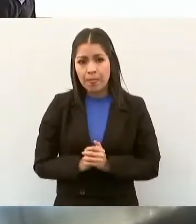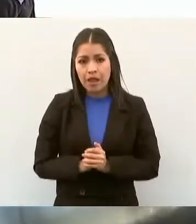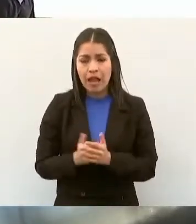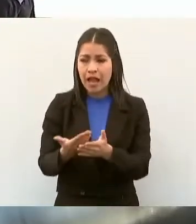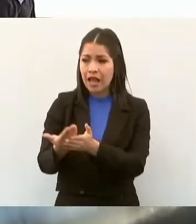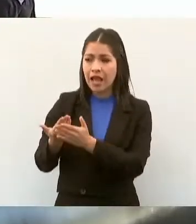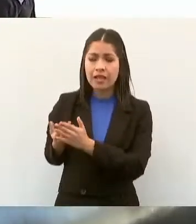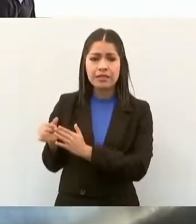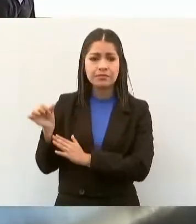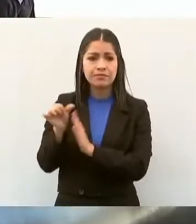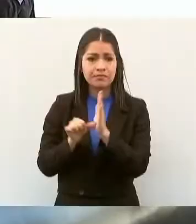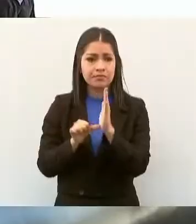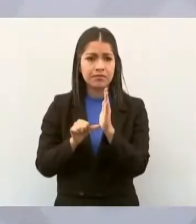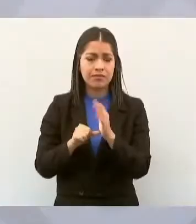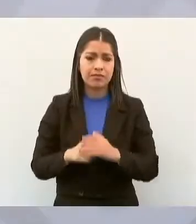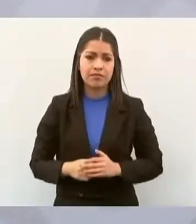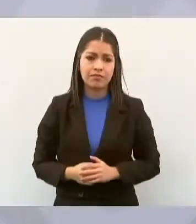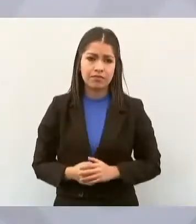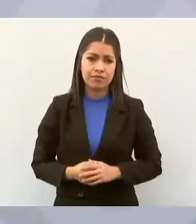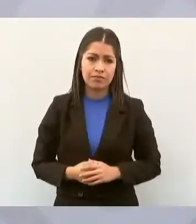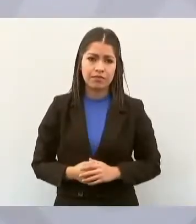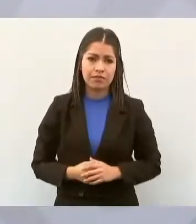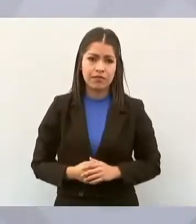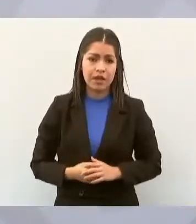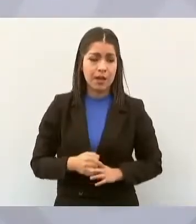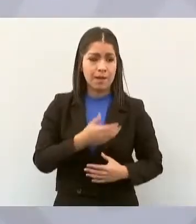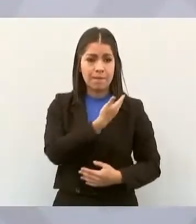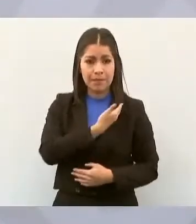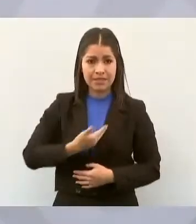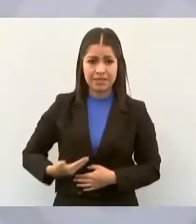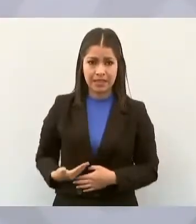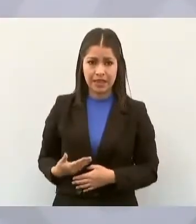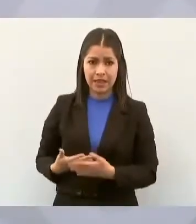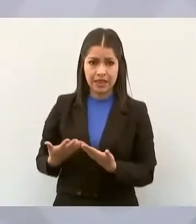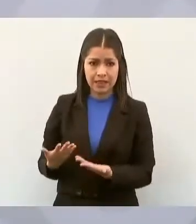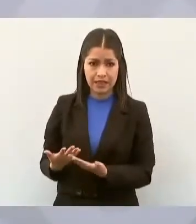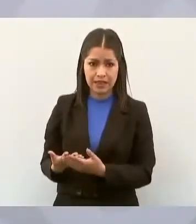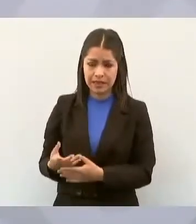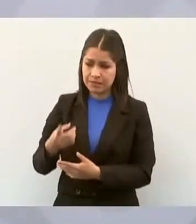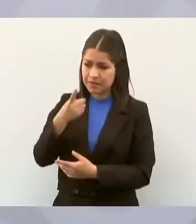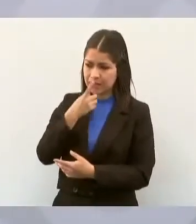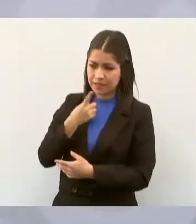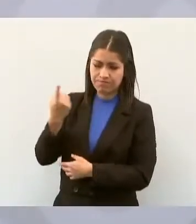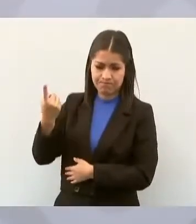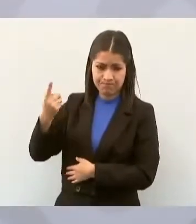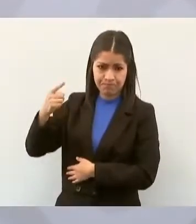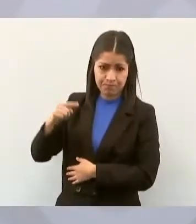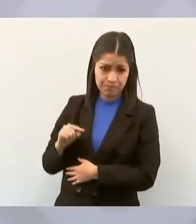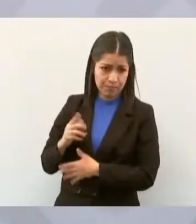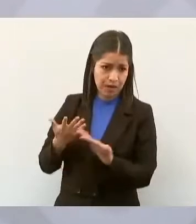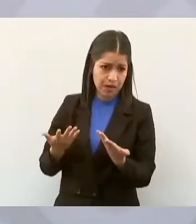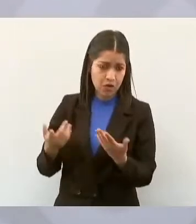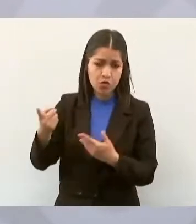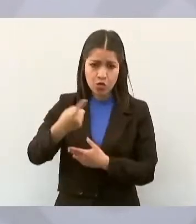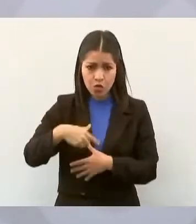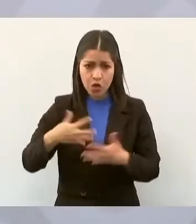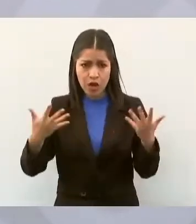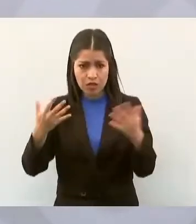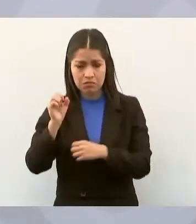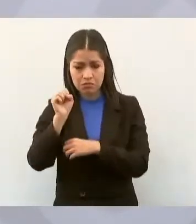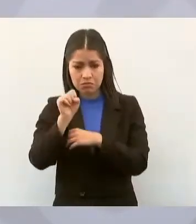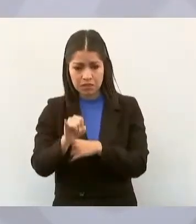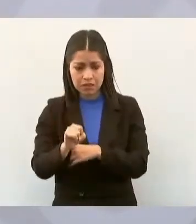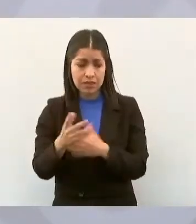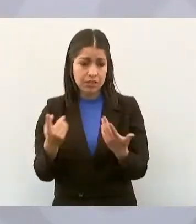hace meses el presidente me encargó algo y lo estamos haciendo. Y tiene que ver con